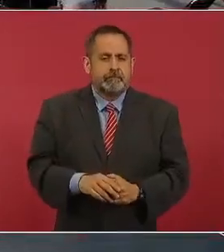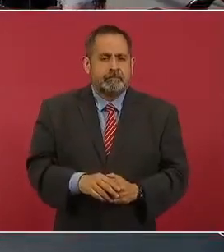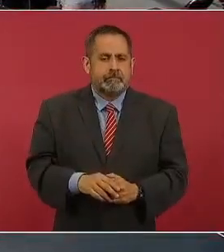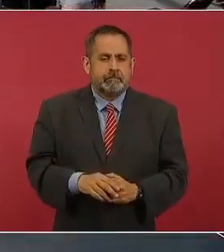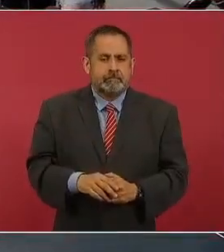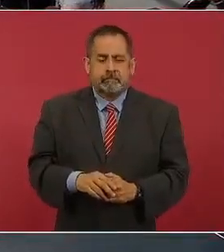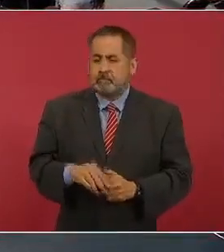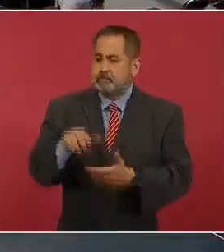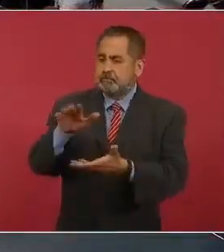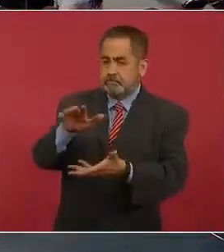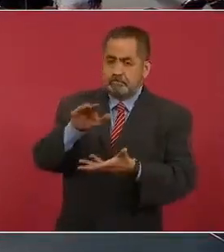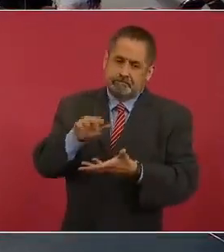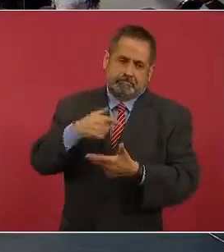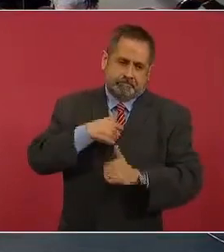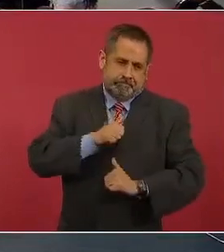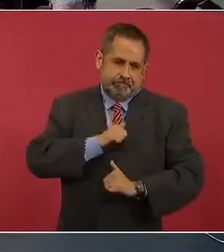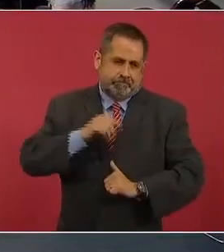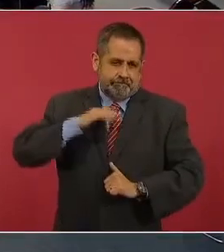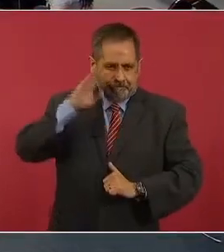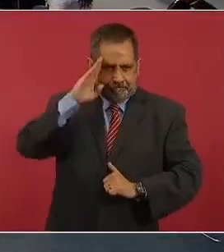mi ración.